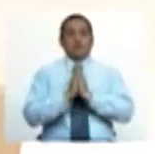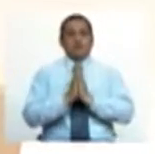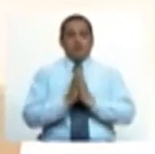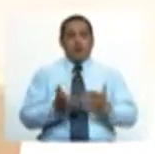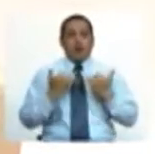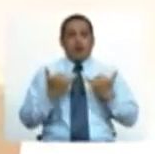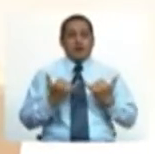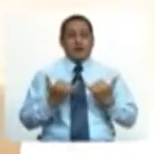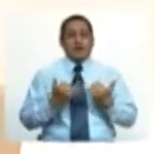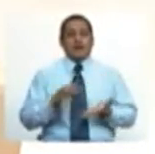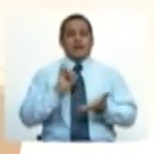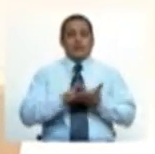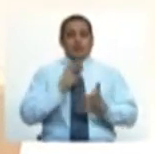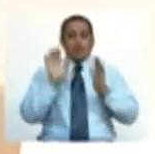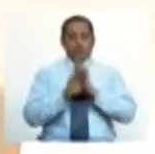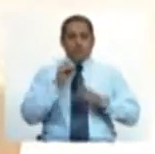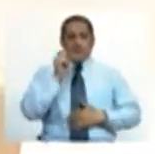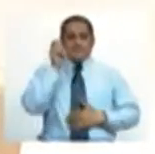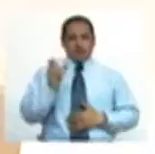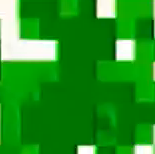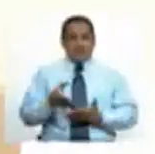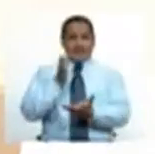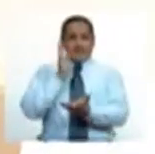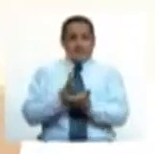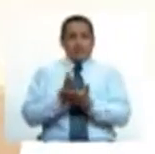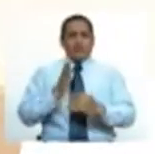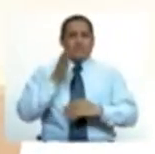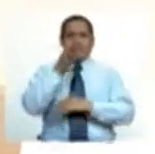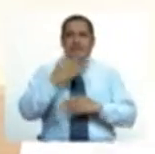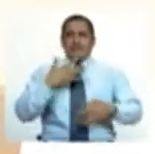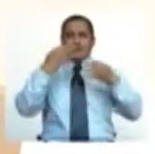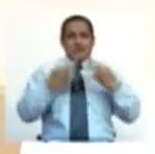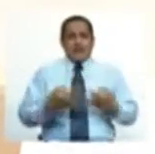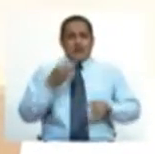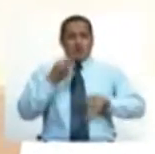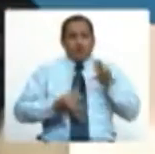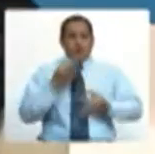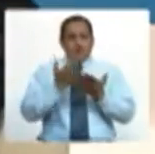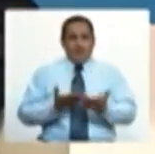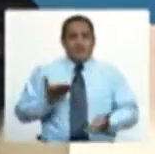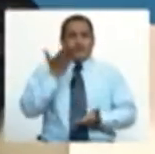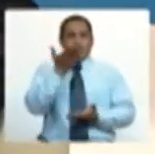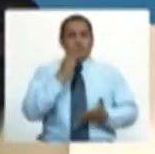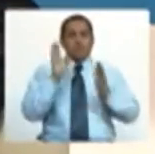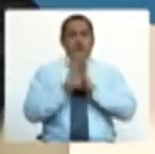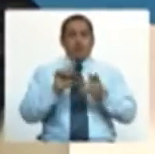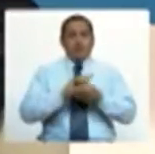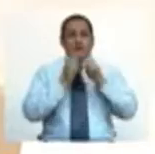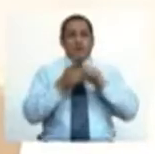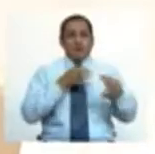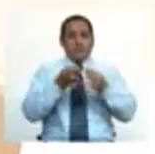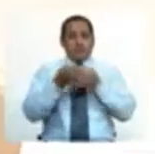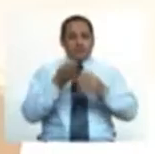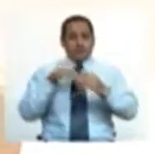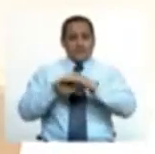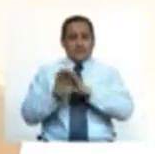exigencia de que la persona, el sentenciado, concurra físicamente a la audiencia de apelación. Si es en cambio una